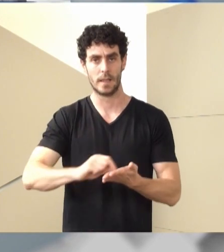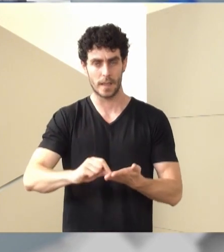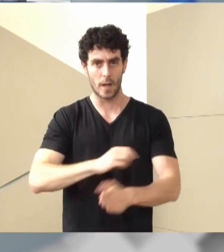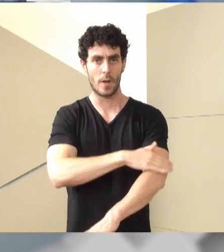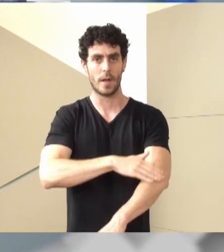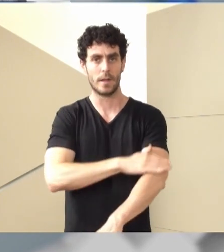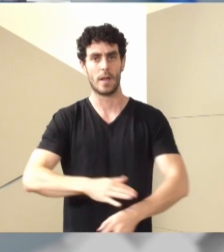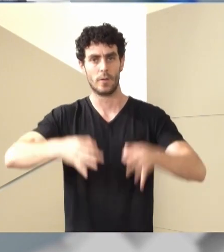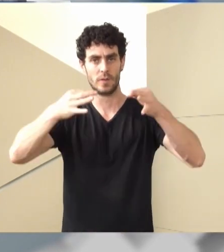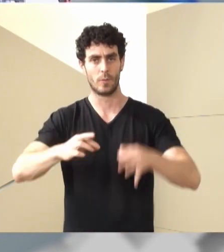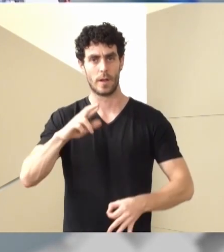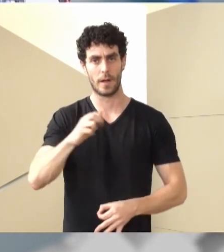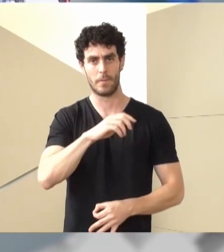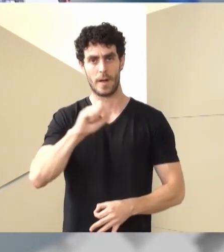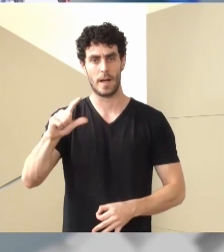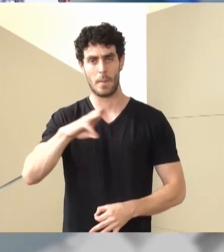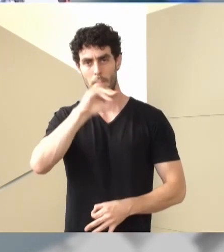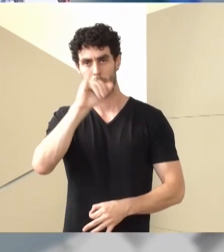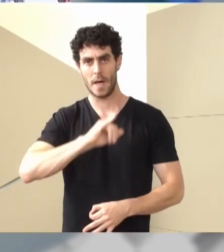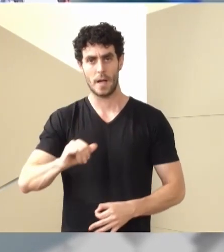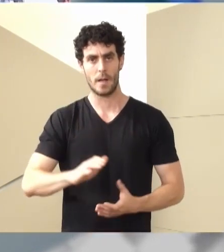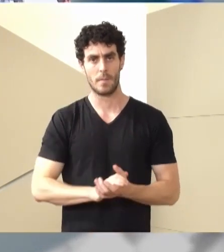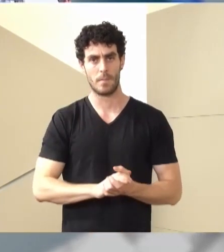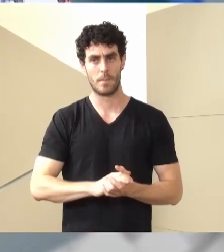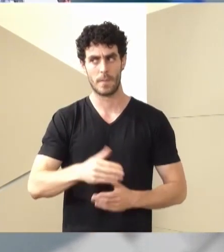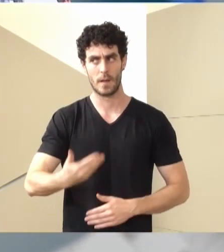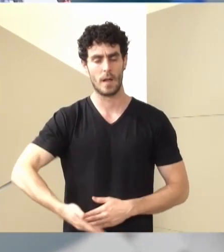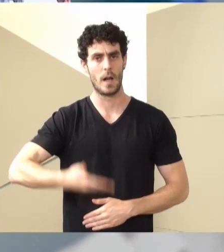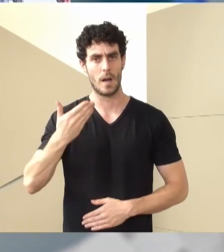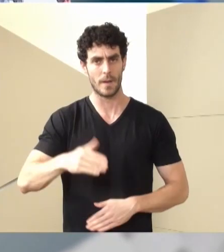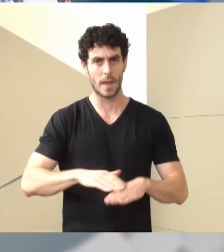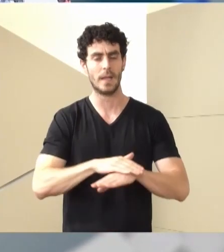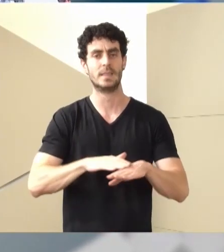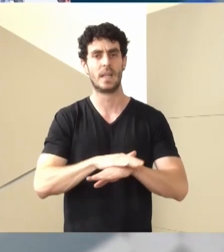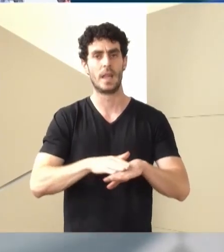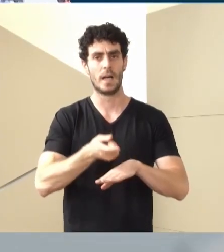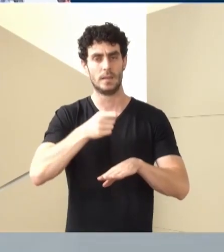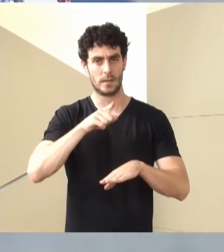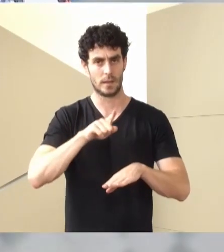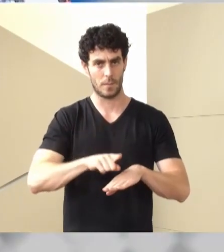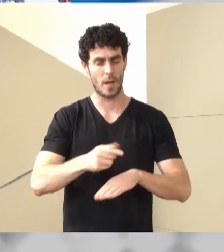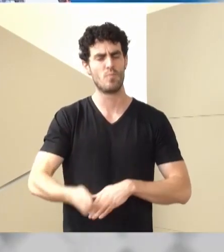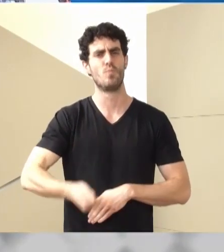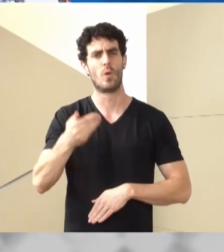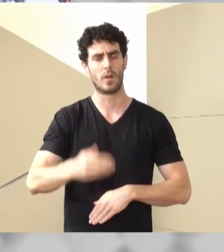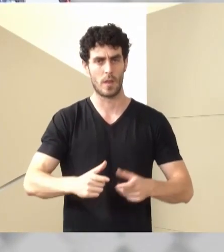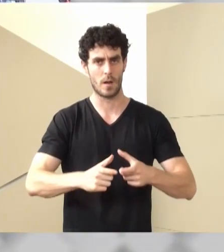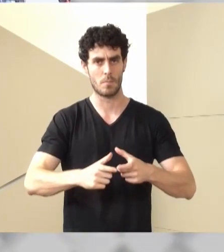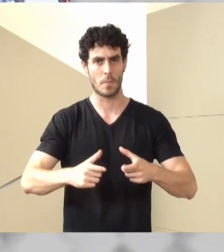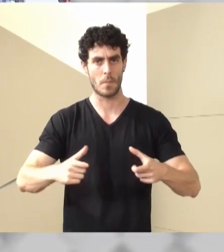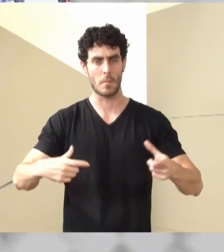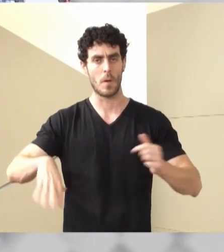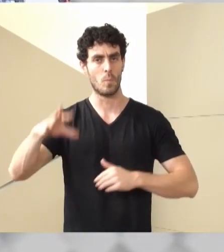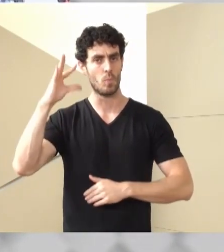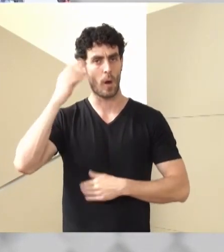Seguridad, Rafael Pérez. La relevante, esencial y creciente importancia de la mujer en